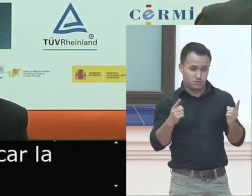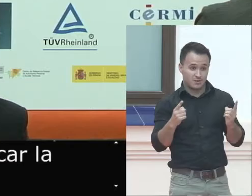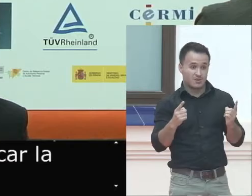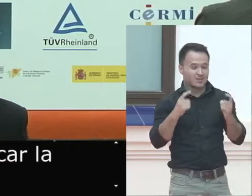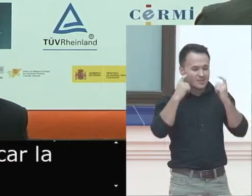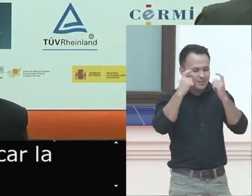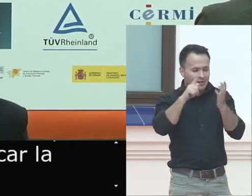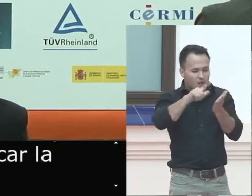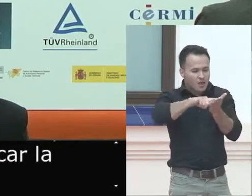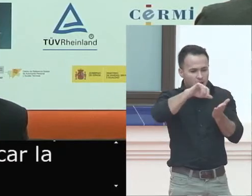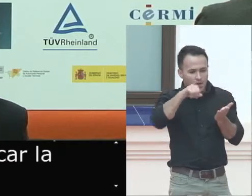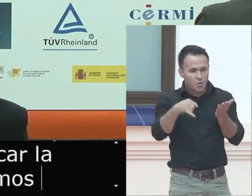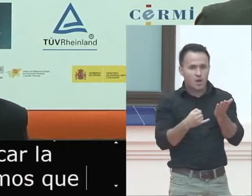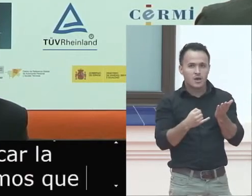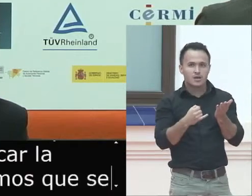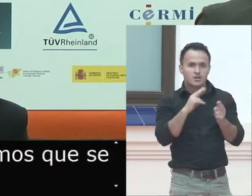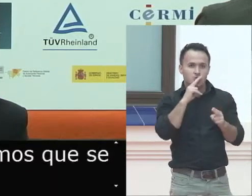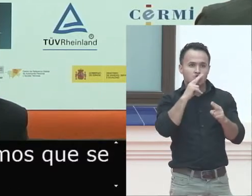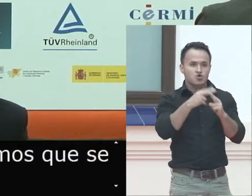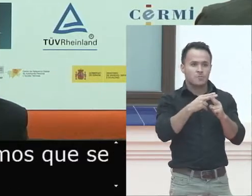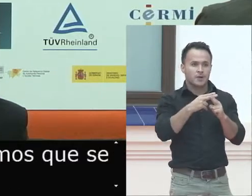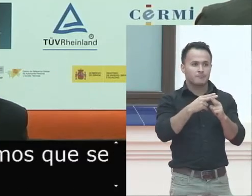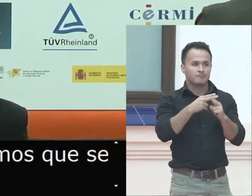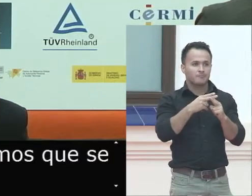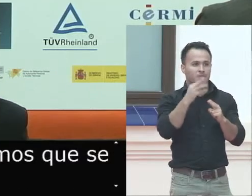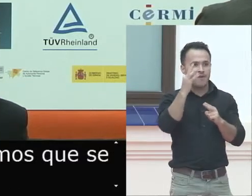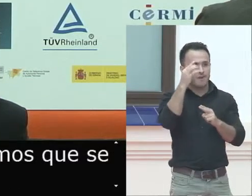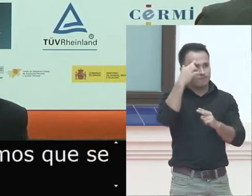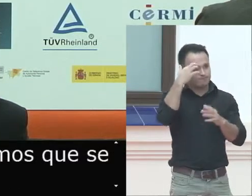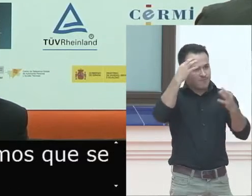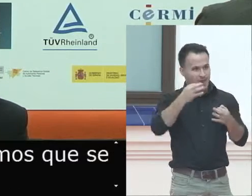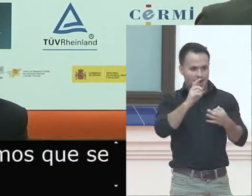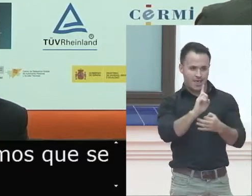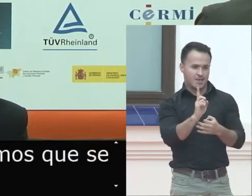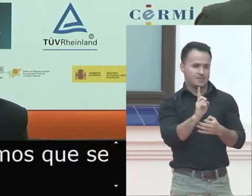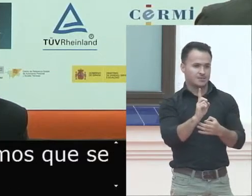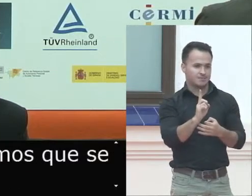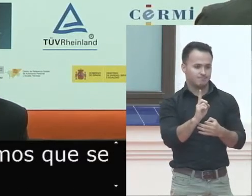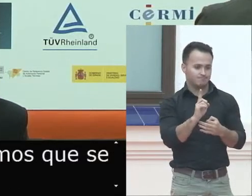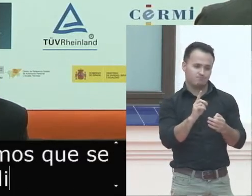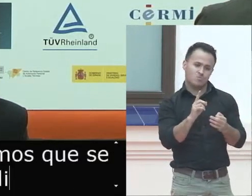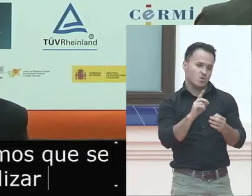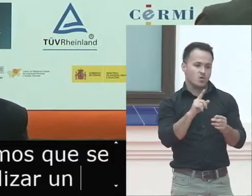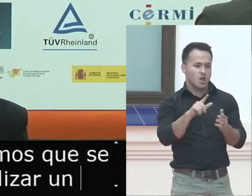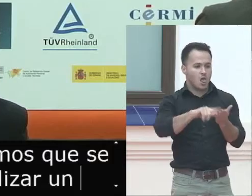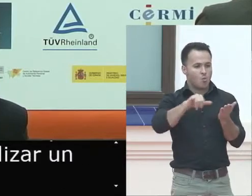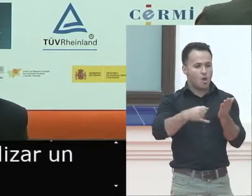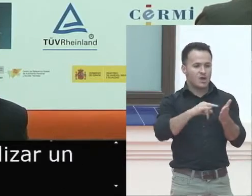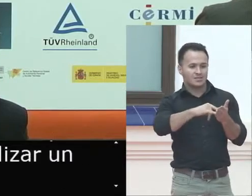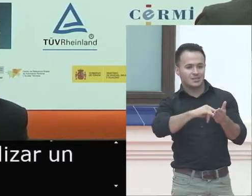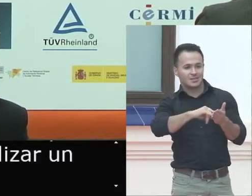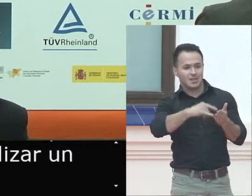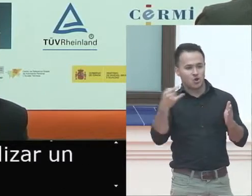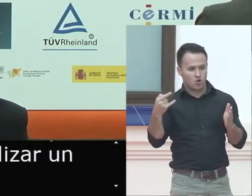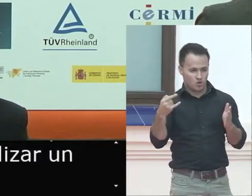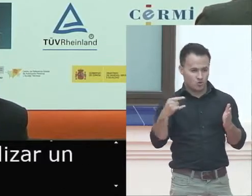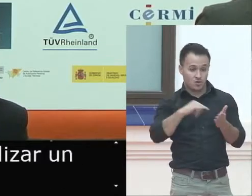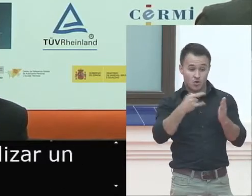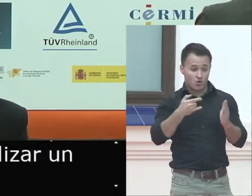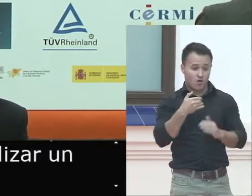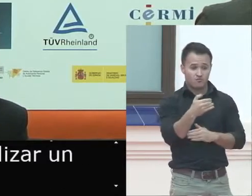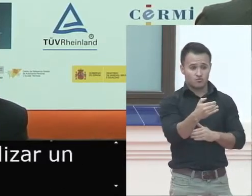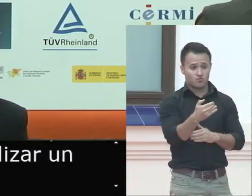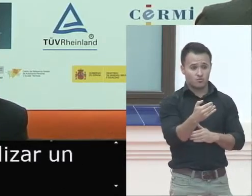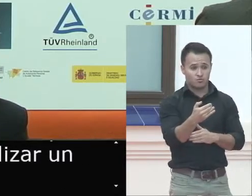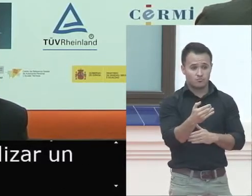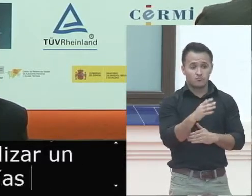lenguaje, yo lo llamo agnóstico desde el punto de vista tecnológico, se puede aplicar a tecnologías de hoy y en principio a tecnologías del futuro,